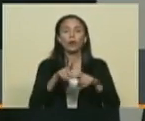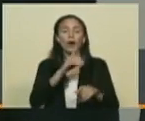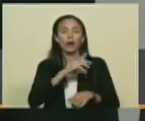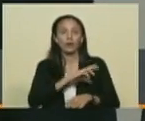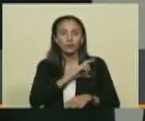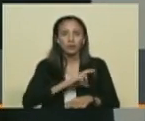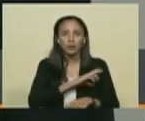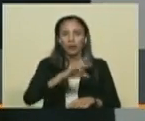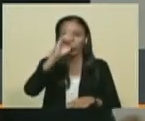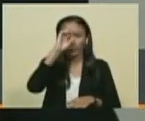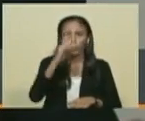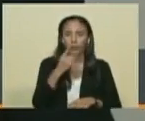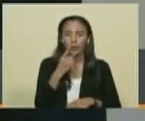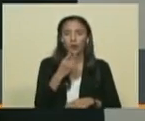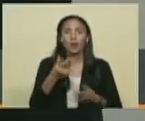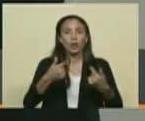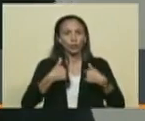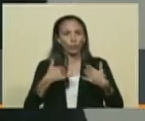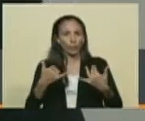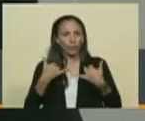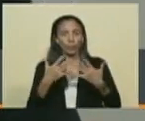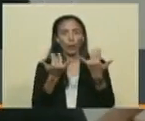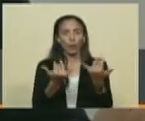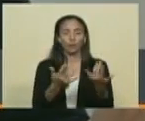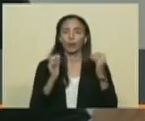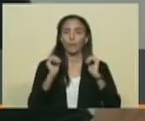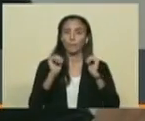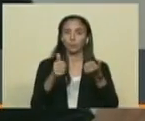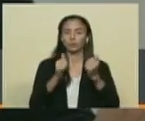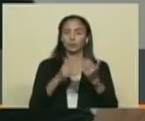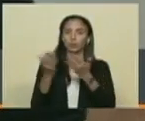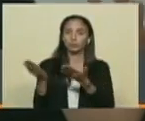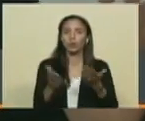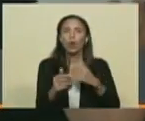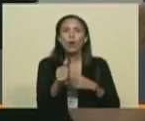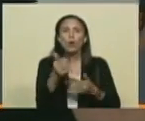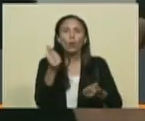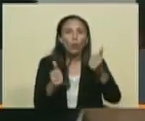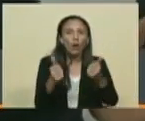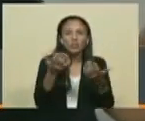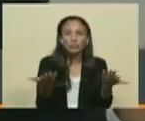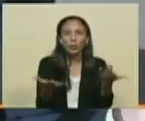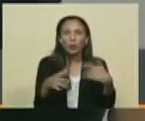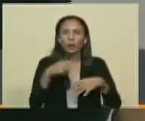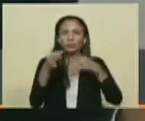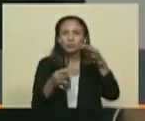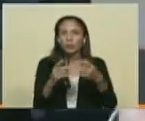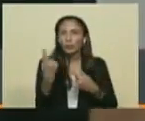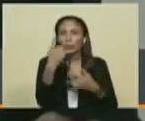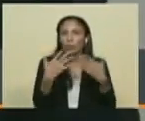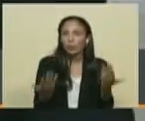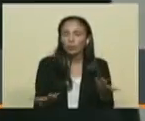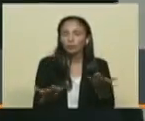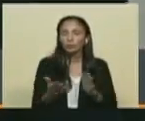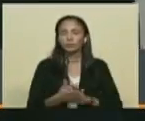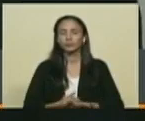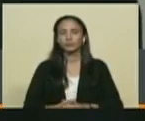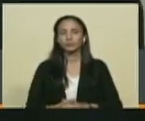habla. Vamos entonces a dar la palabra. ¿Cuál hablará primero? ¿Cualquiera? Al